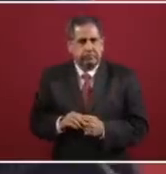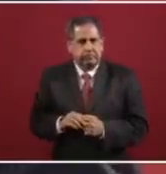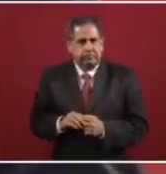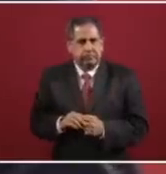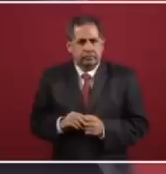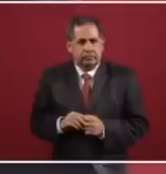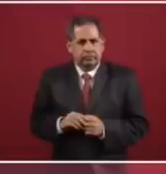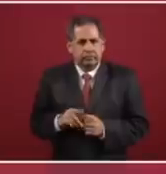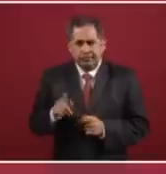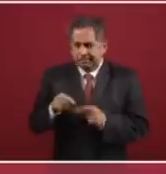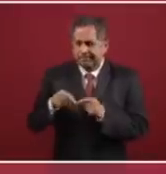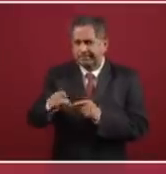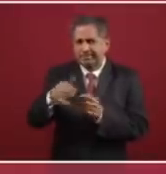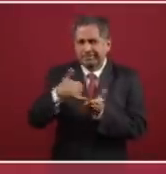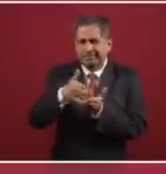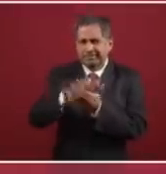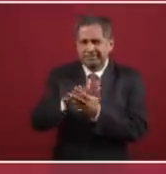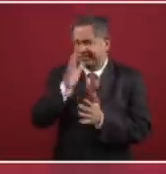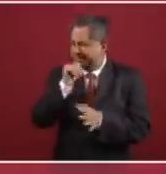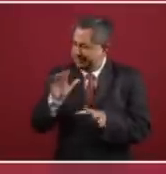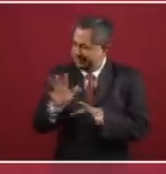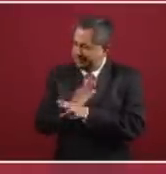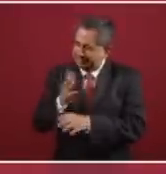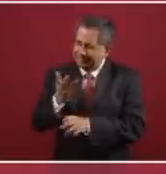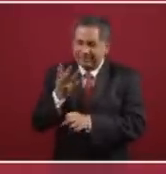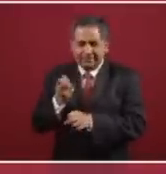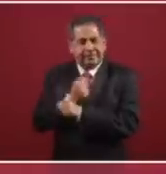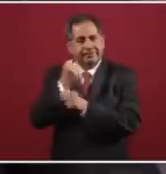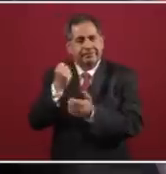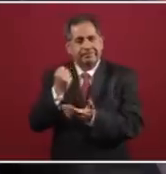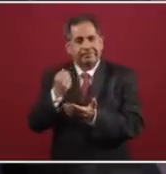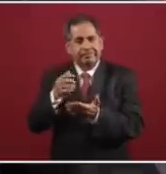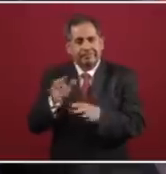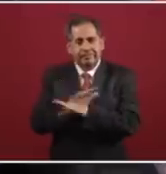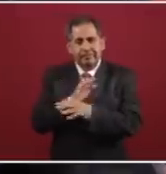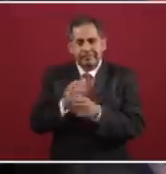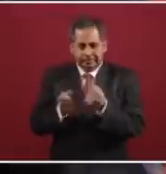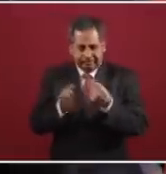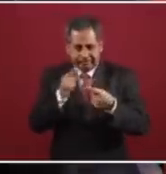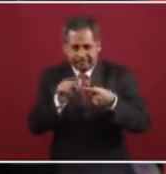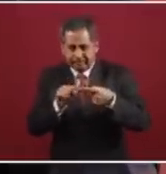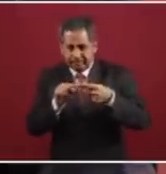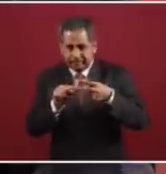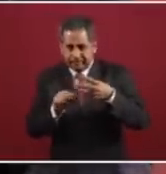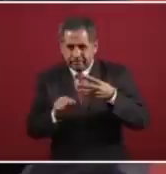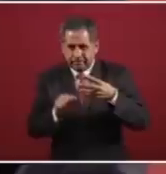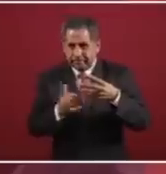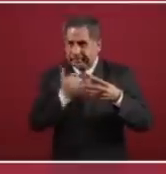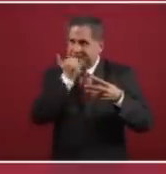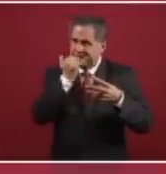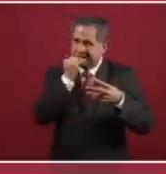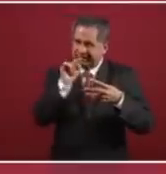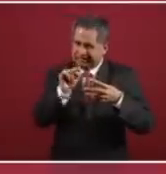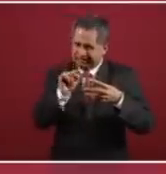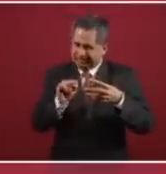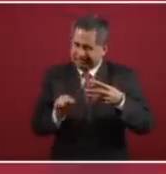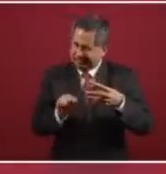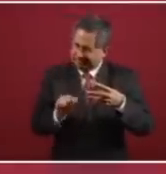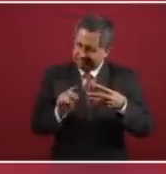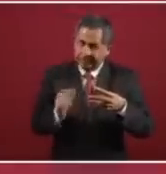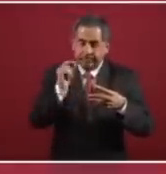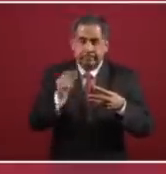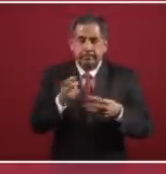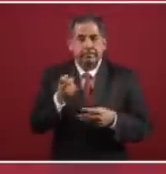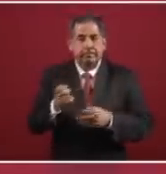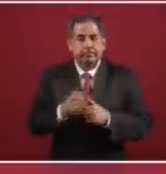y ya está en imprenta, ya no puedo hacer nada y duelen los errores. Y eso